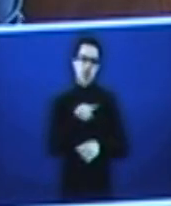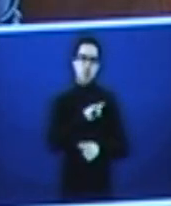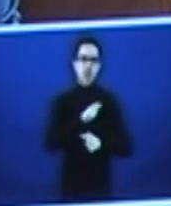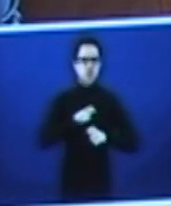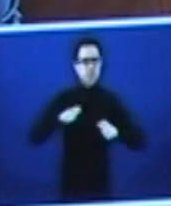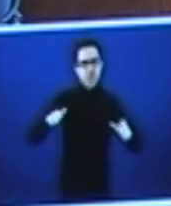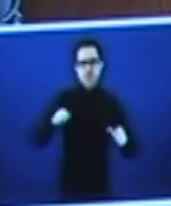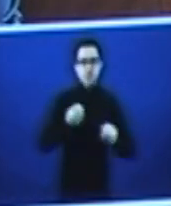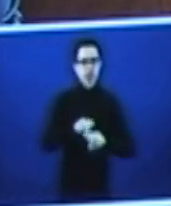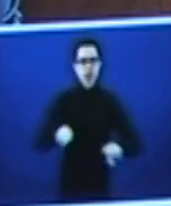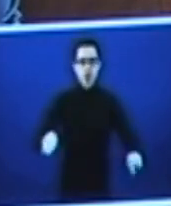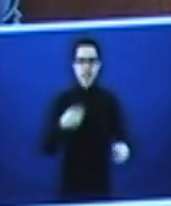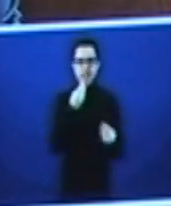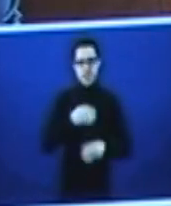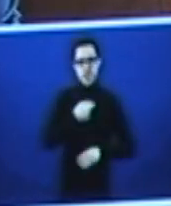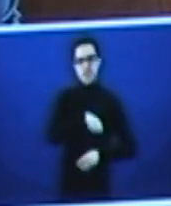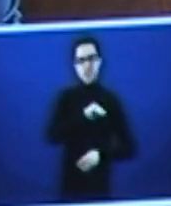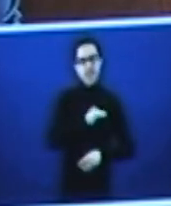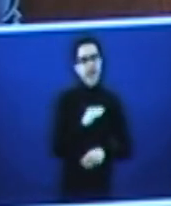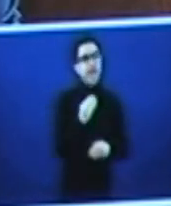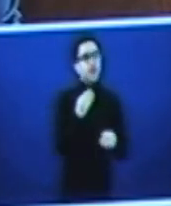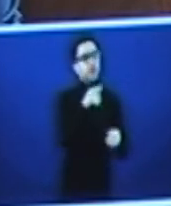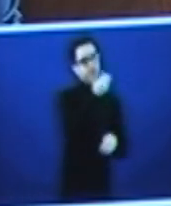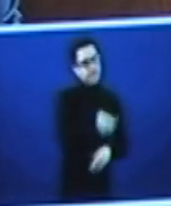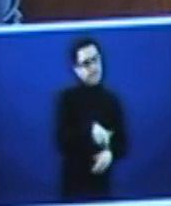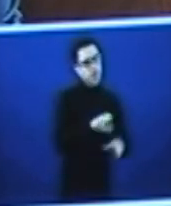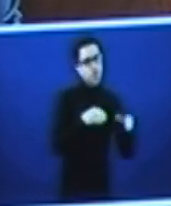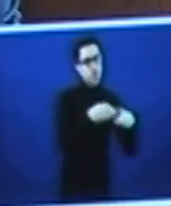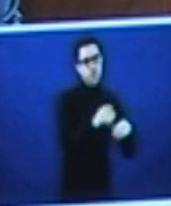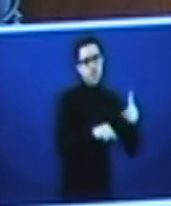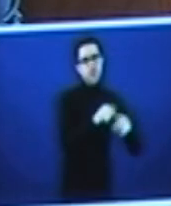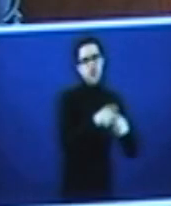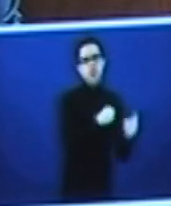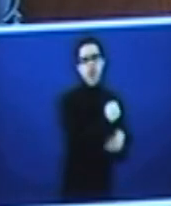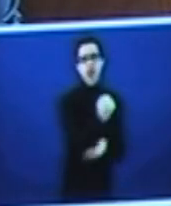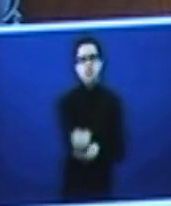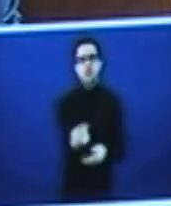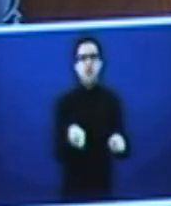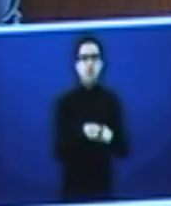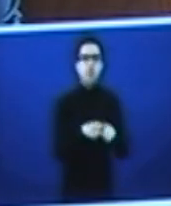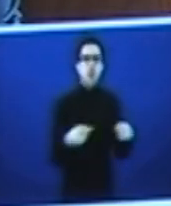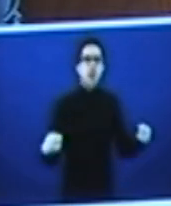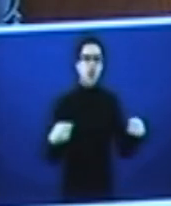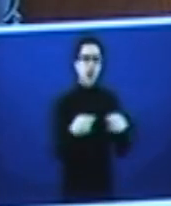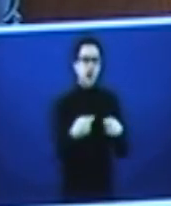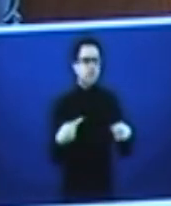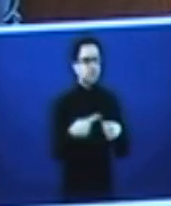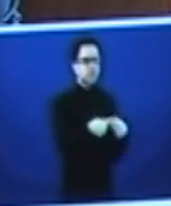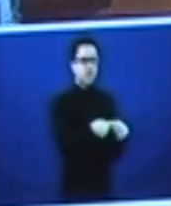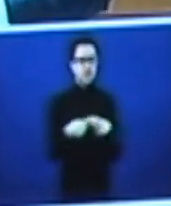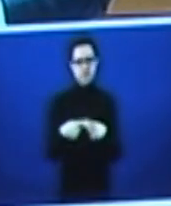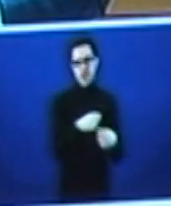durante 6 anos consecutivos. De forma cómplice, señoría. Cómplice. Sí, cómplice, señoría. Cómplice.